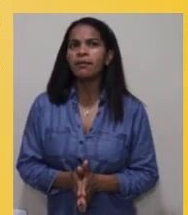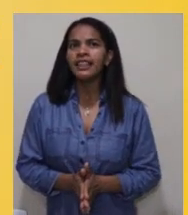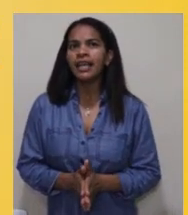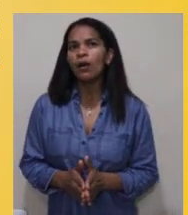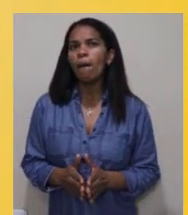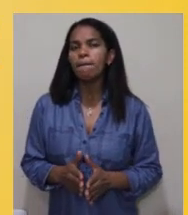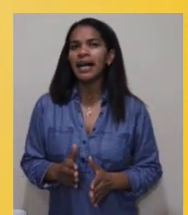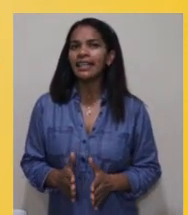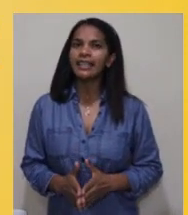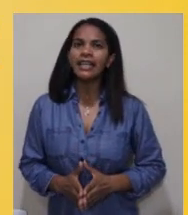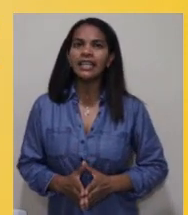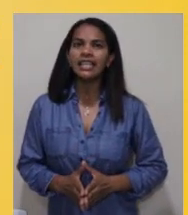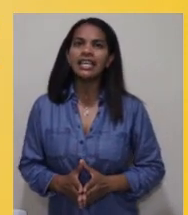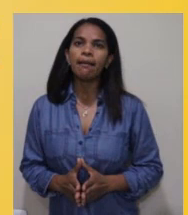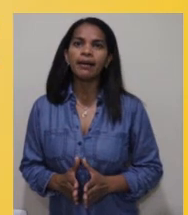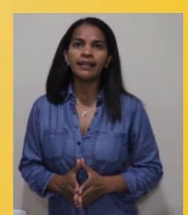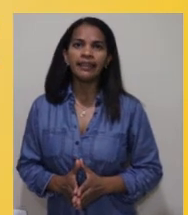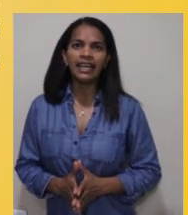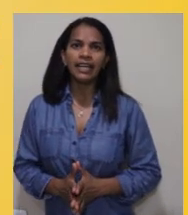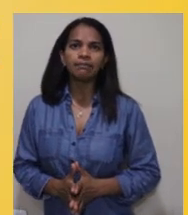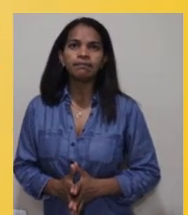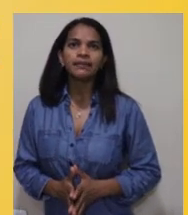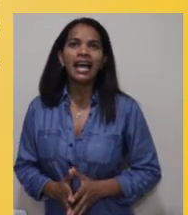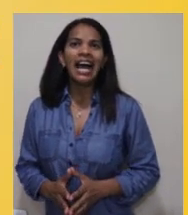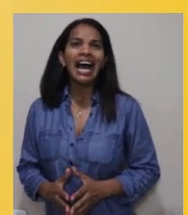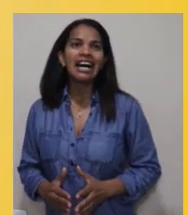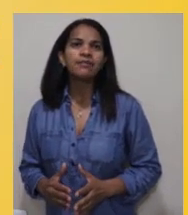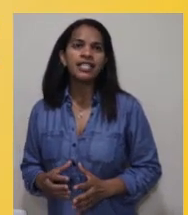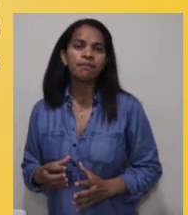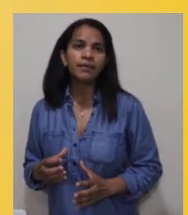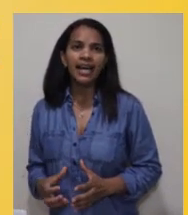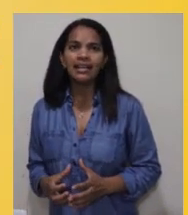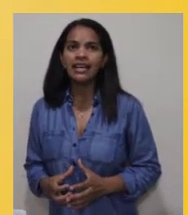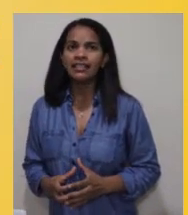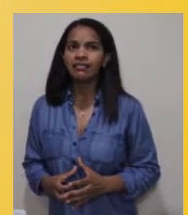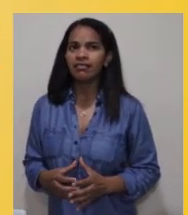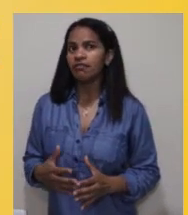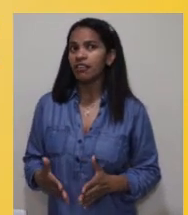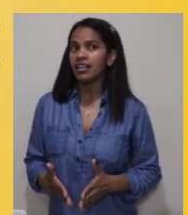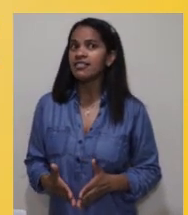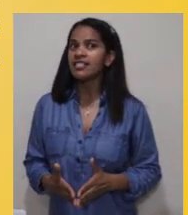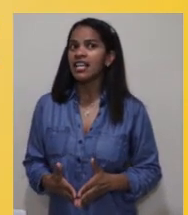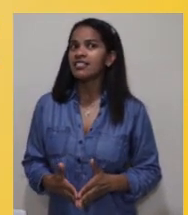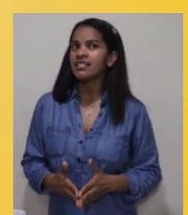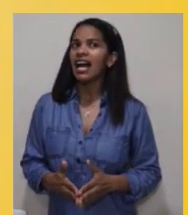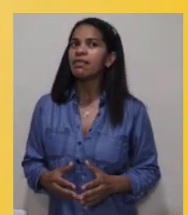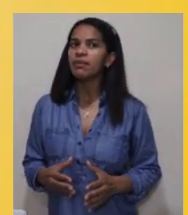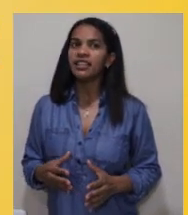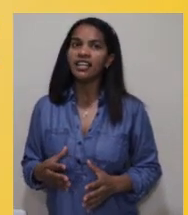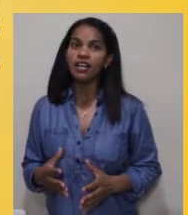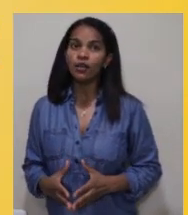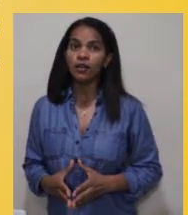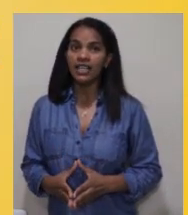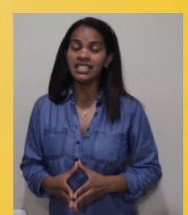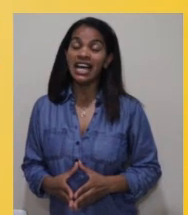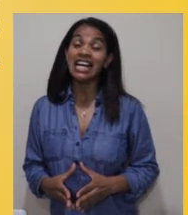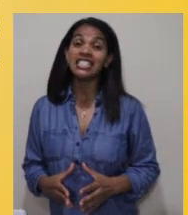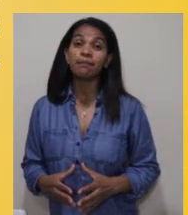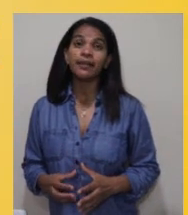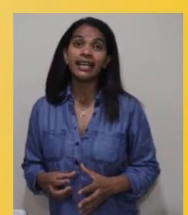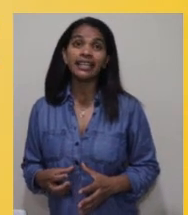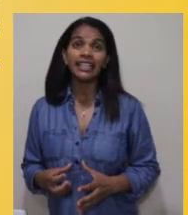nos permite compartir y aprender a aceptar las diferencias, admitir